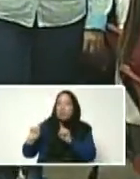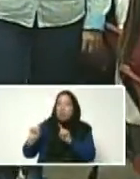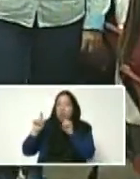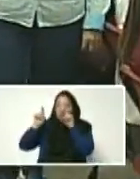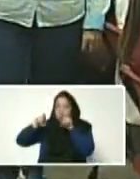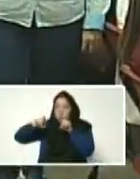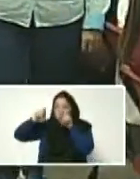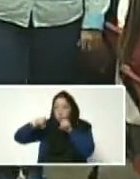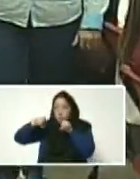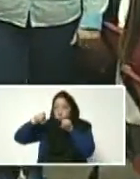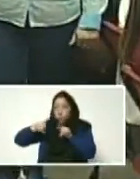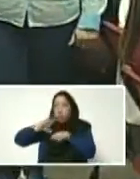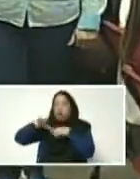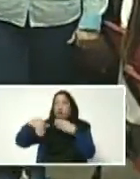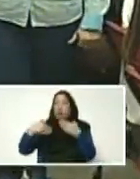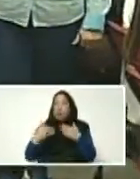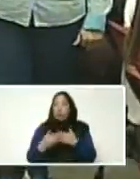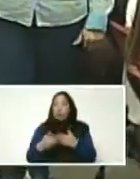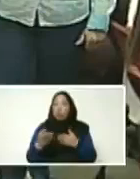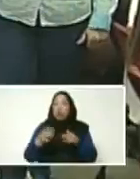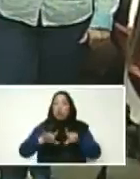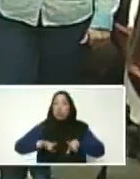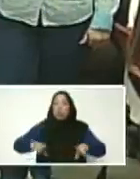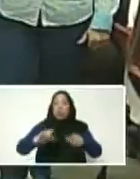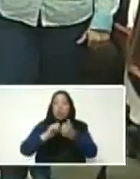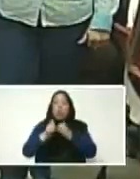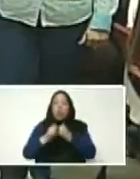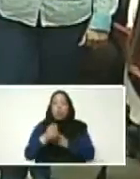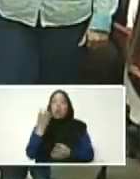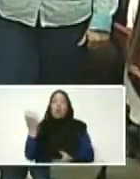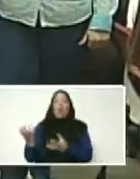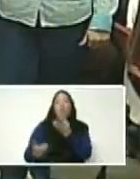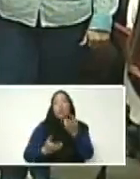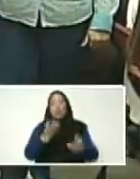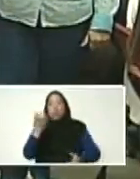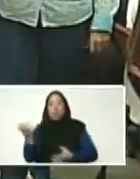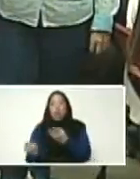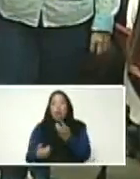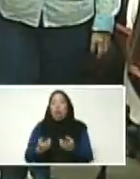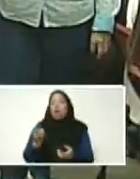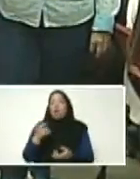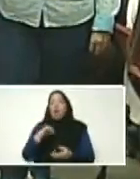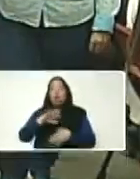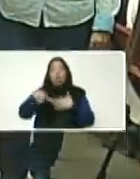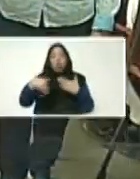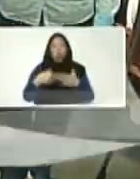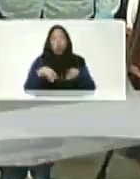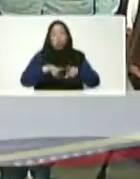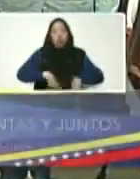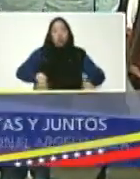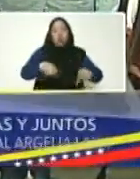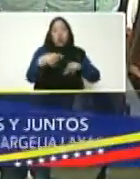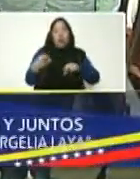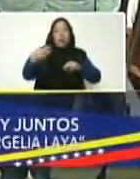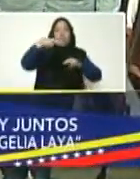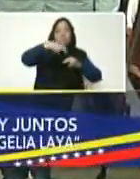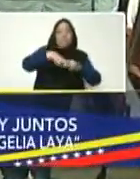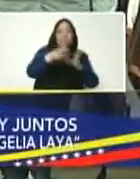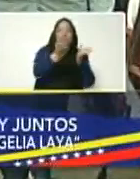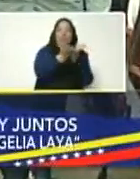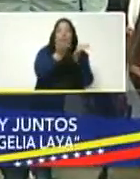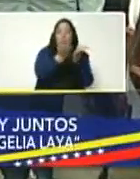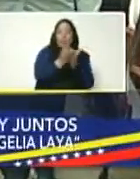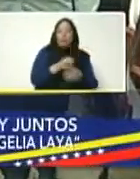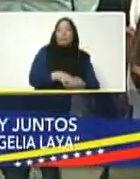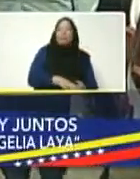ha recuperado todo. Se ha recuperado la cancha, la cocina, todas las aulas escolares. Bueno, esto está bellísimo.